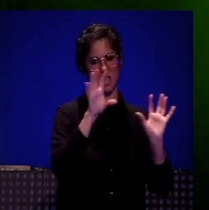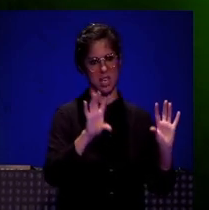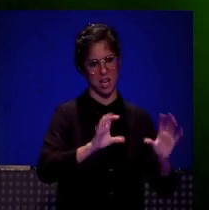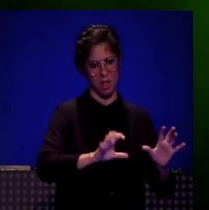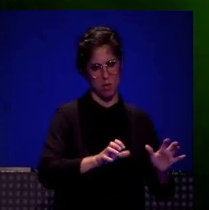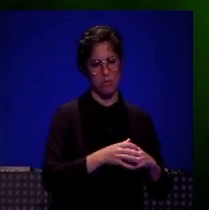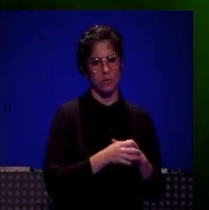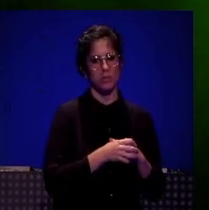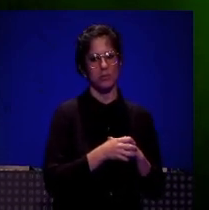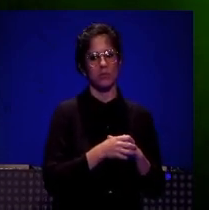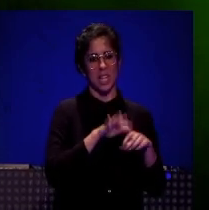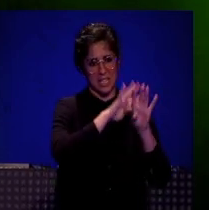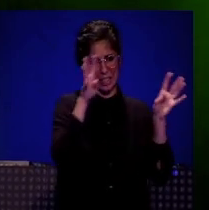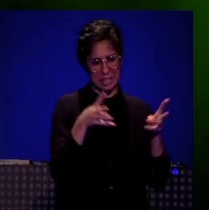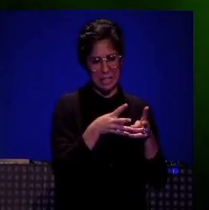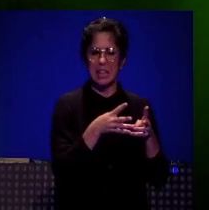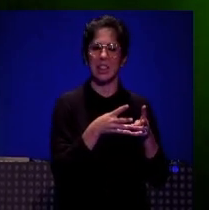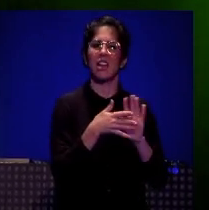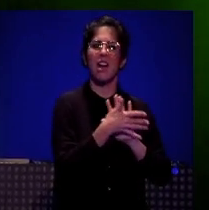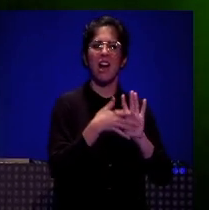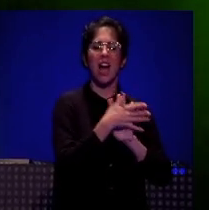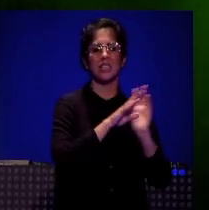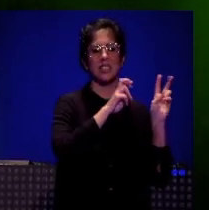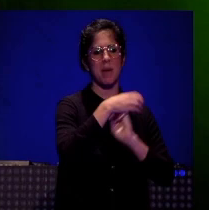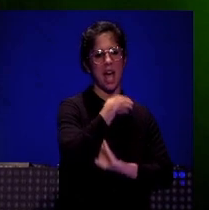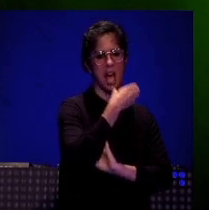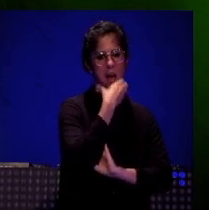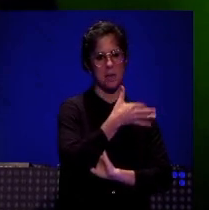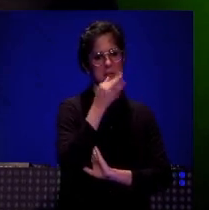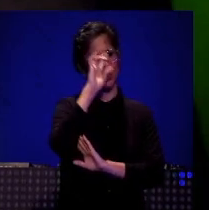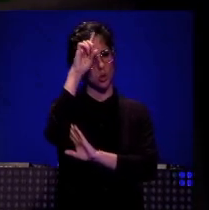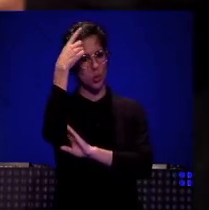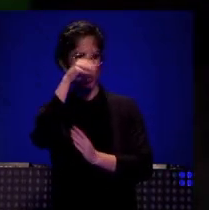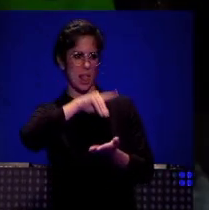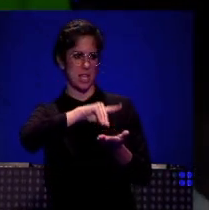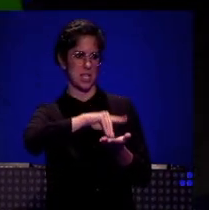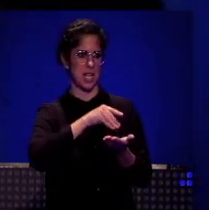y ahora en general sobre cultura digital ricky fernández